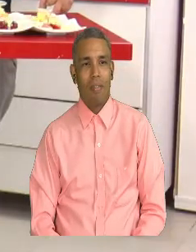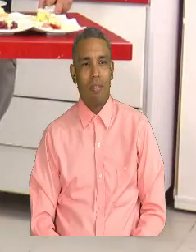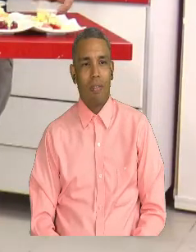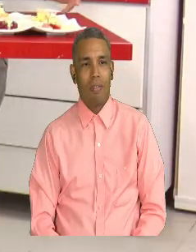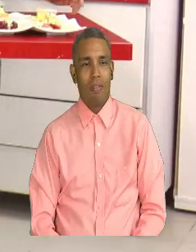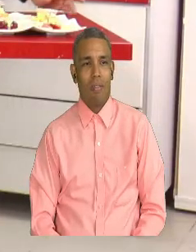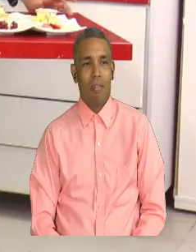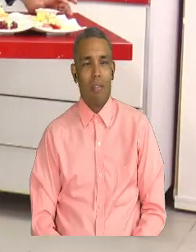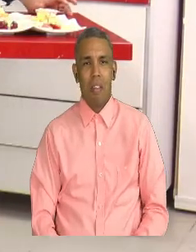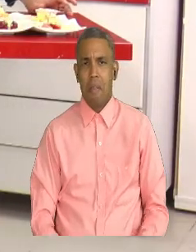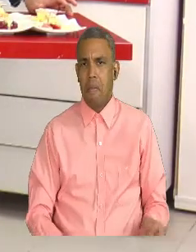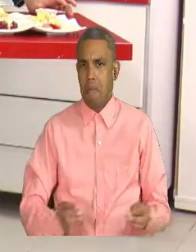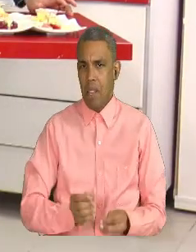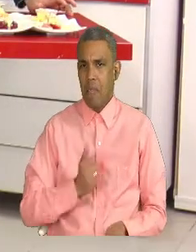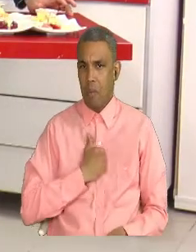aderezo.